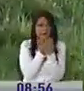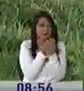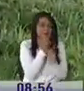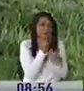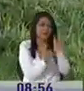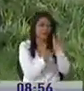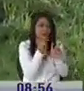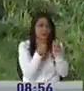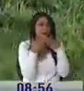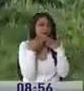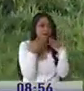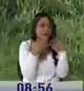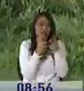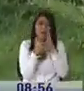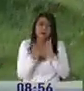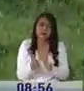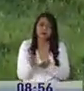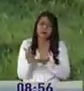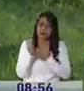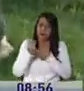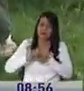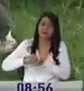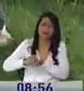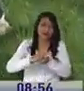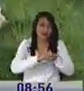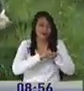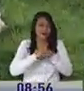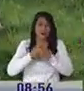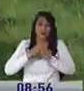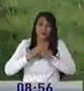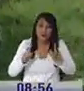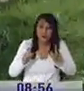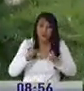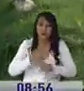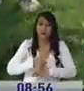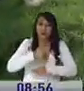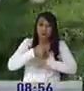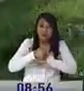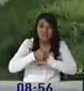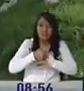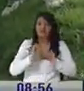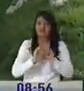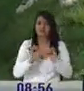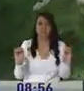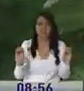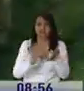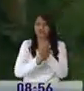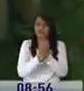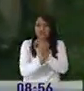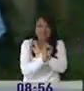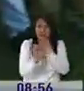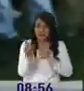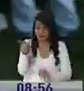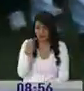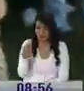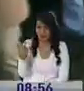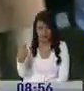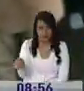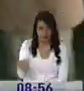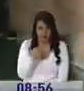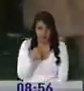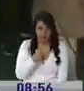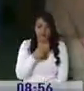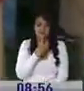buenos solidarios pero no así en el caso de nosotros como dice dijo mi hijo recién